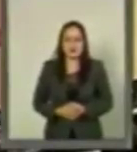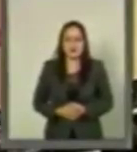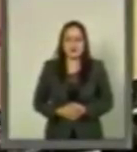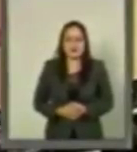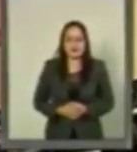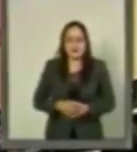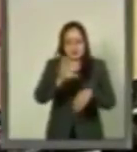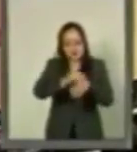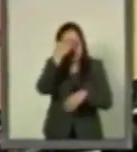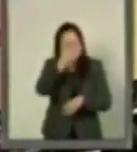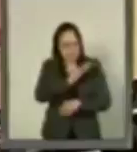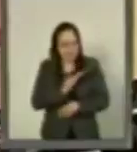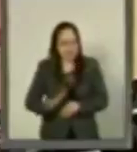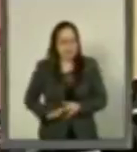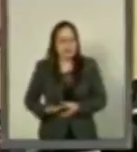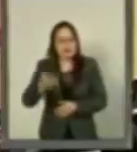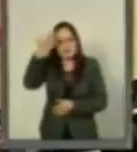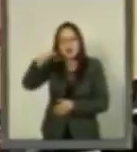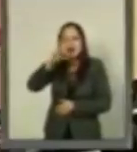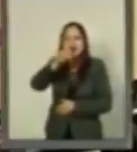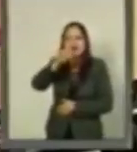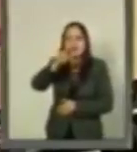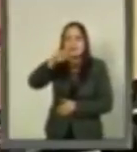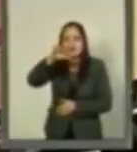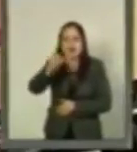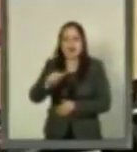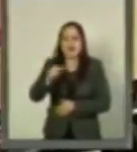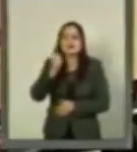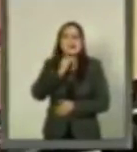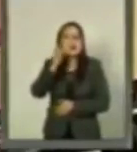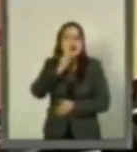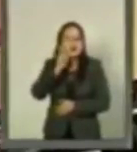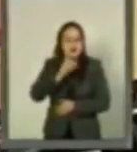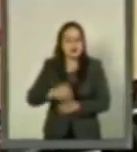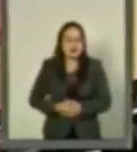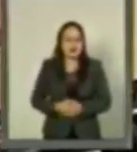Con su permiso, señor presidente, señora Dávila, senadora Dávila,